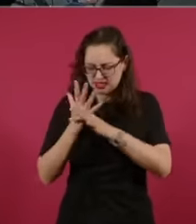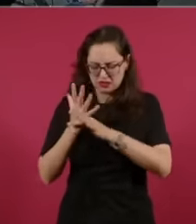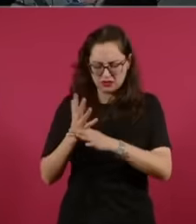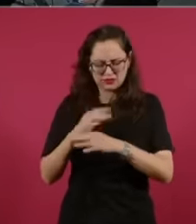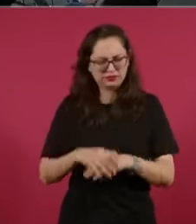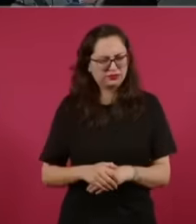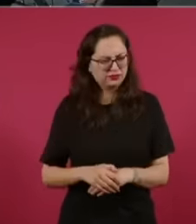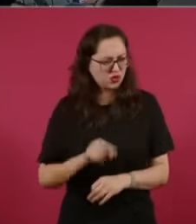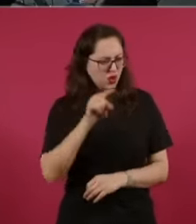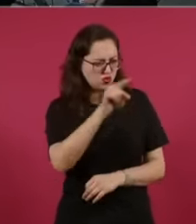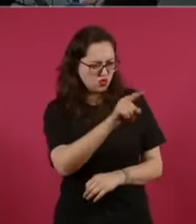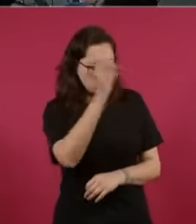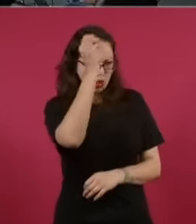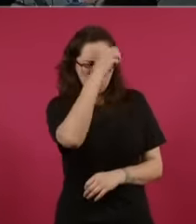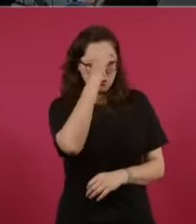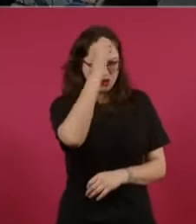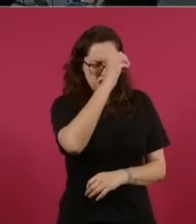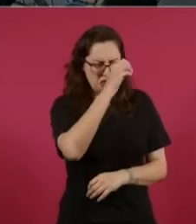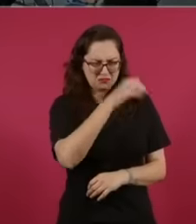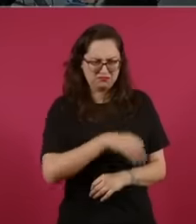con lo que